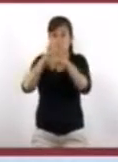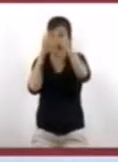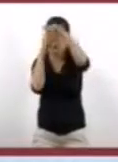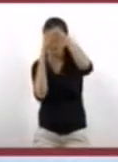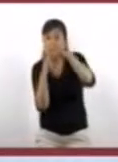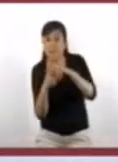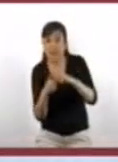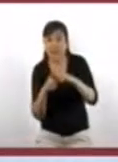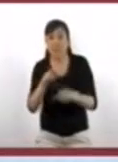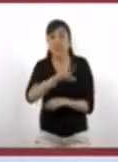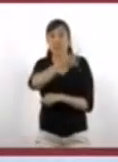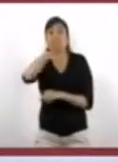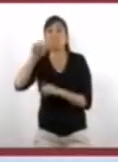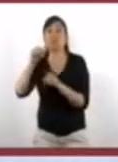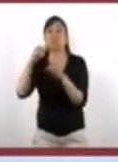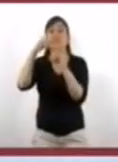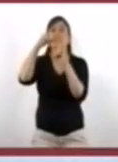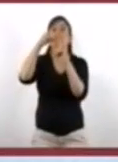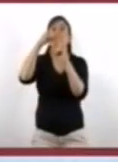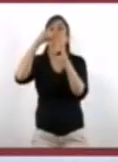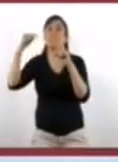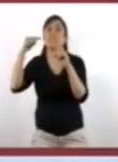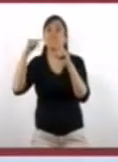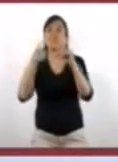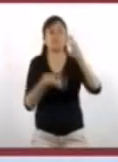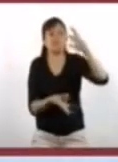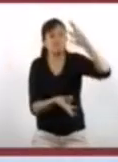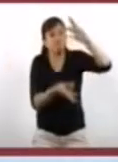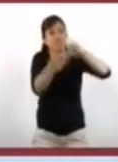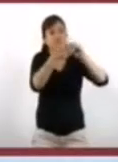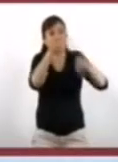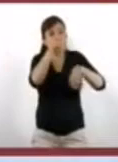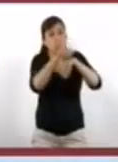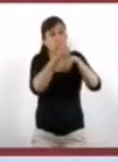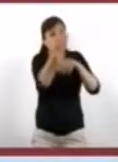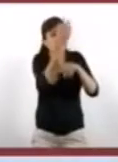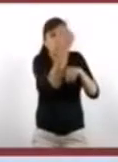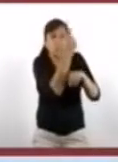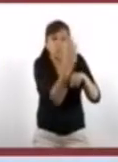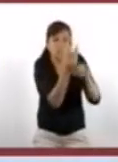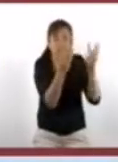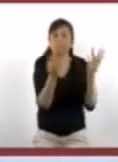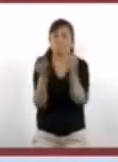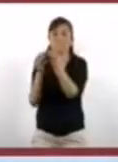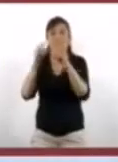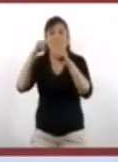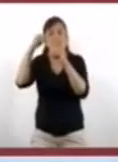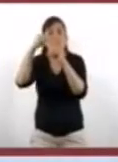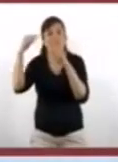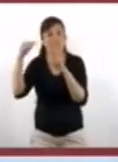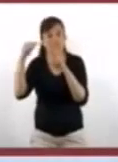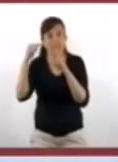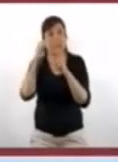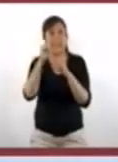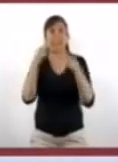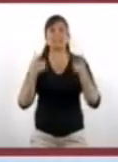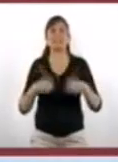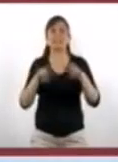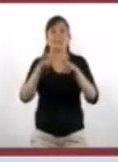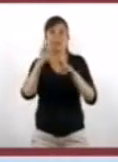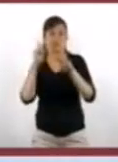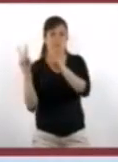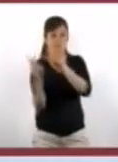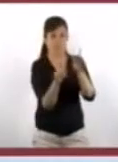datos y después dividiendo ese valor entre el número total de ellos. Se representa mediante